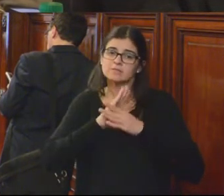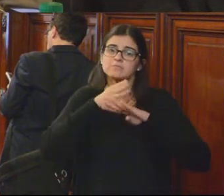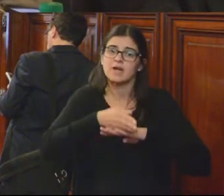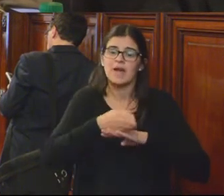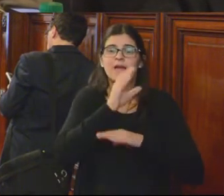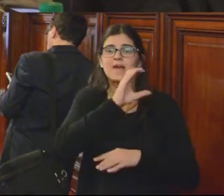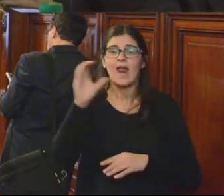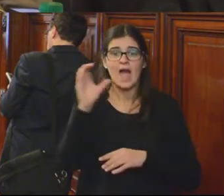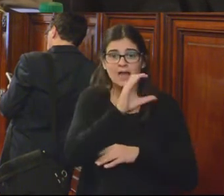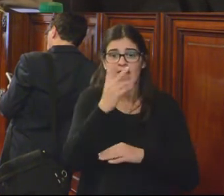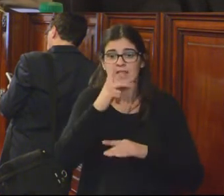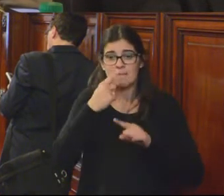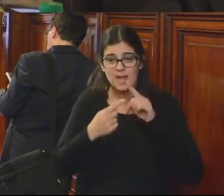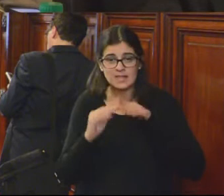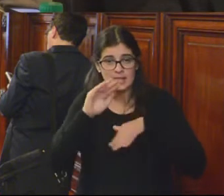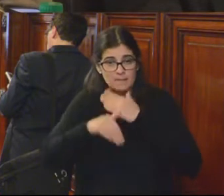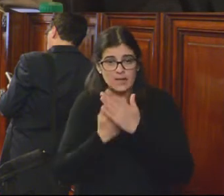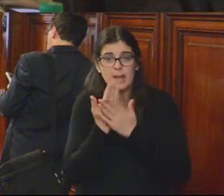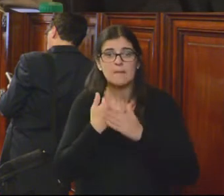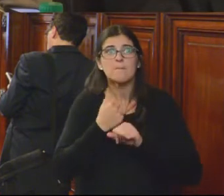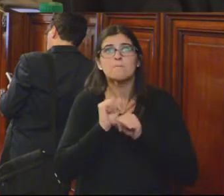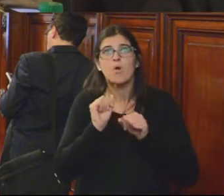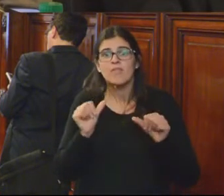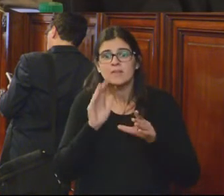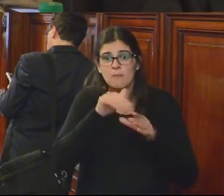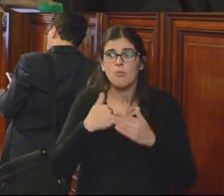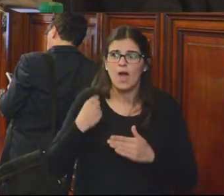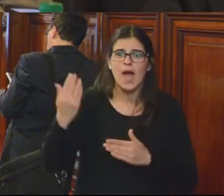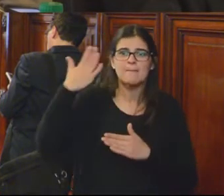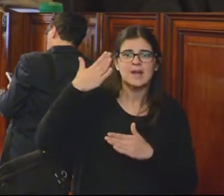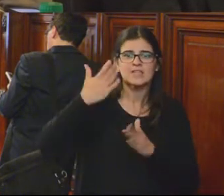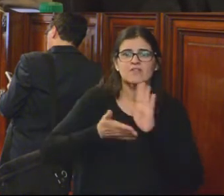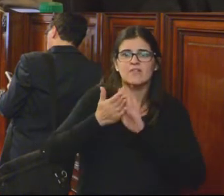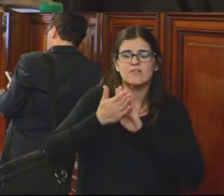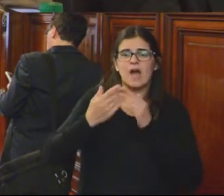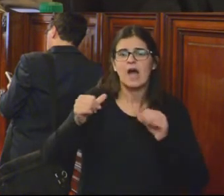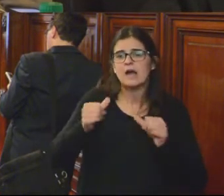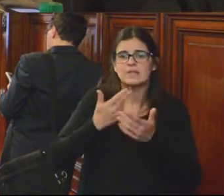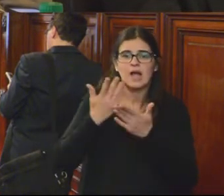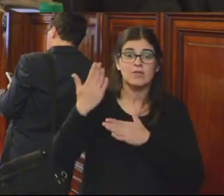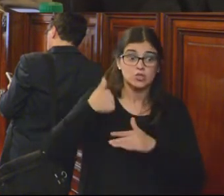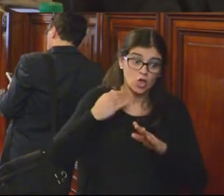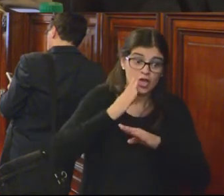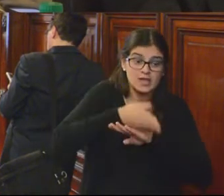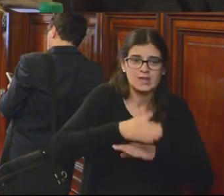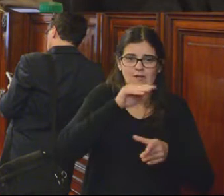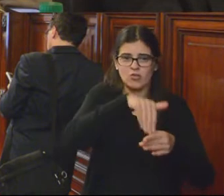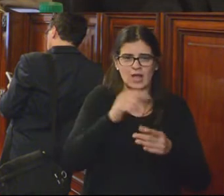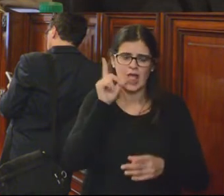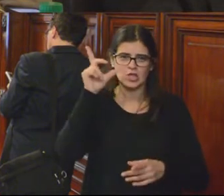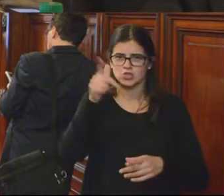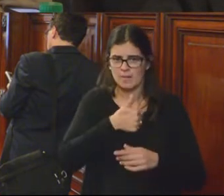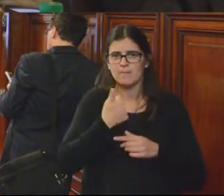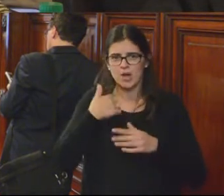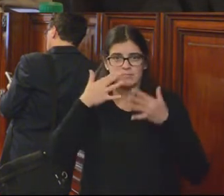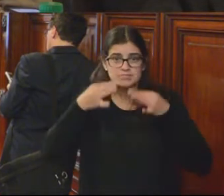las 3:30 de la madrugada para poder ejercer el derecho, porque estaba amenazada de que me iban a agredir si salía a votar. Insólito, pero eso sucedió